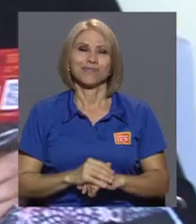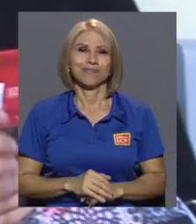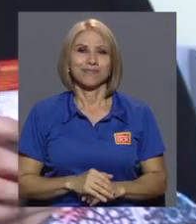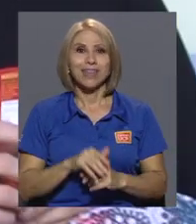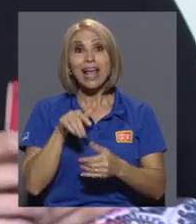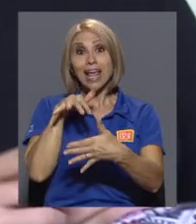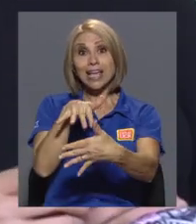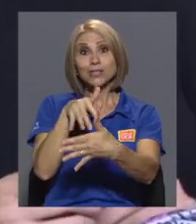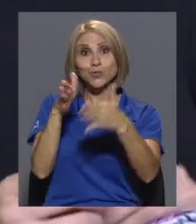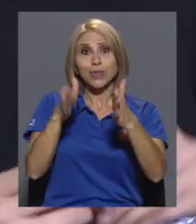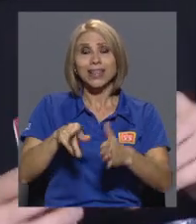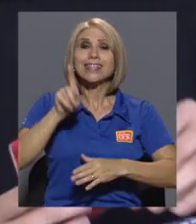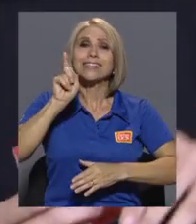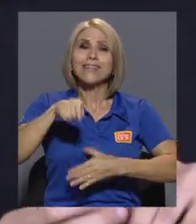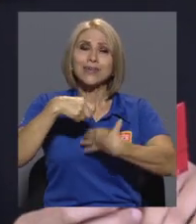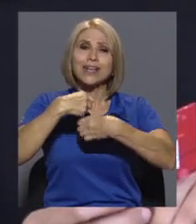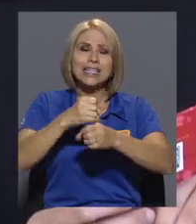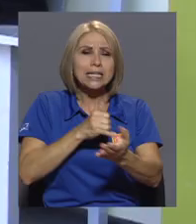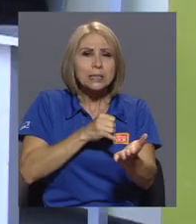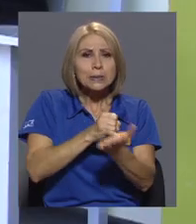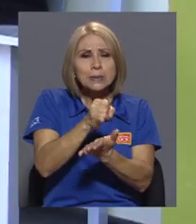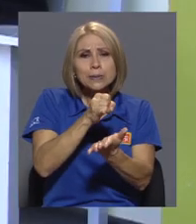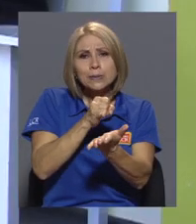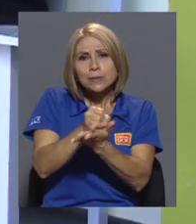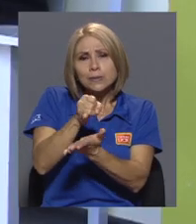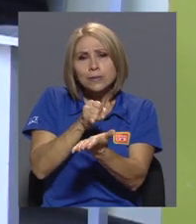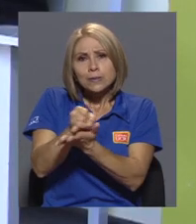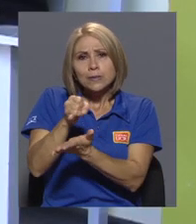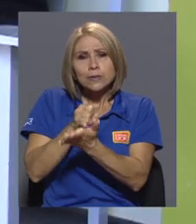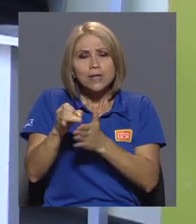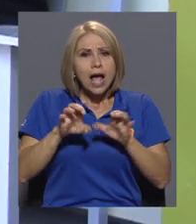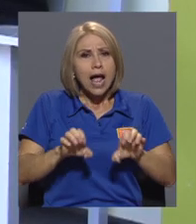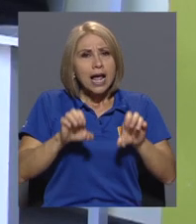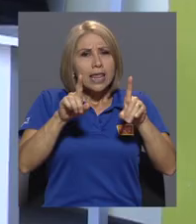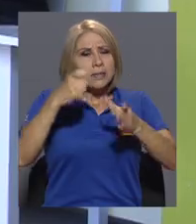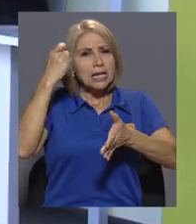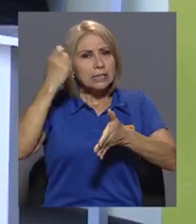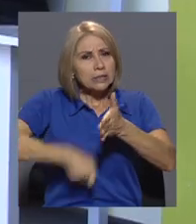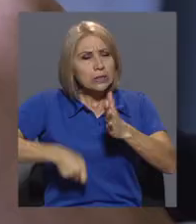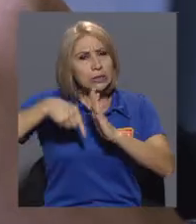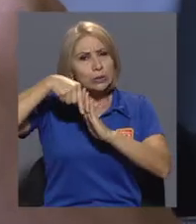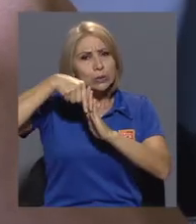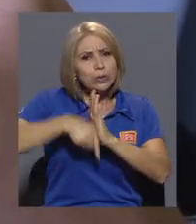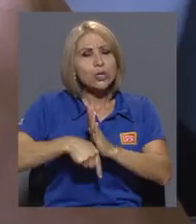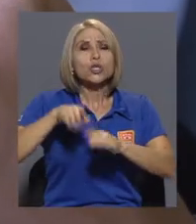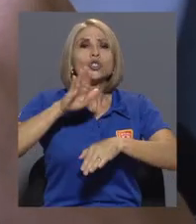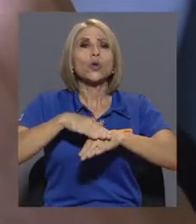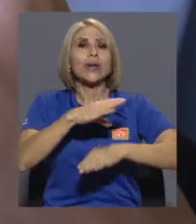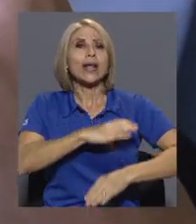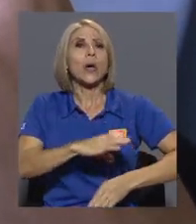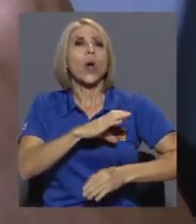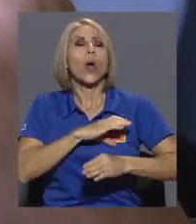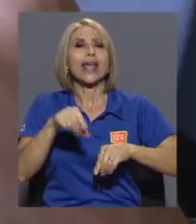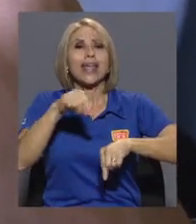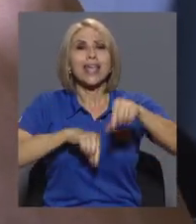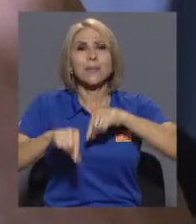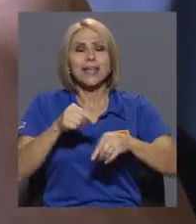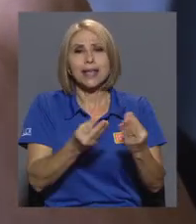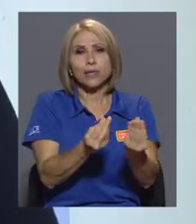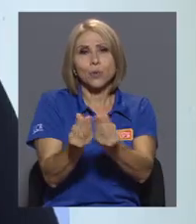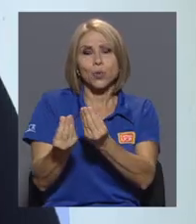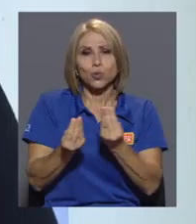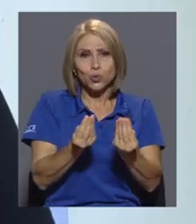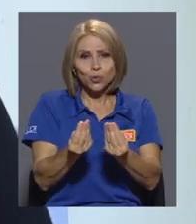estudiantes tuvieron que realizar una investigación académica rigurosa sobre las propiedades químicas de los productos utilizados